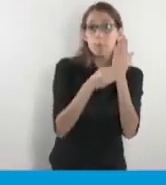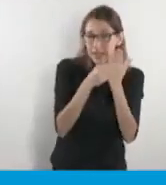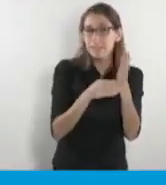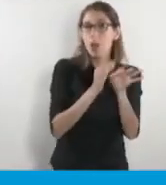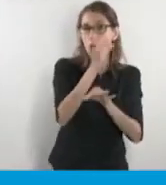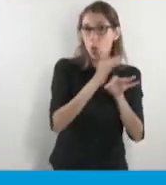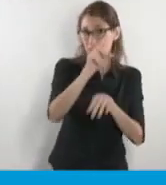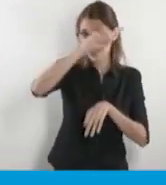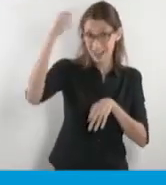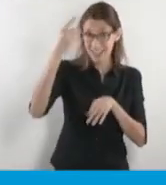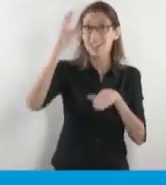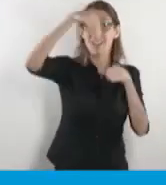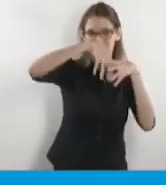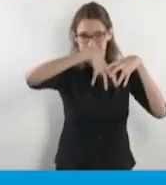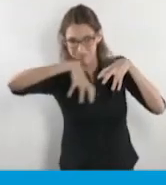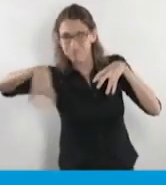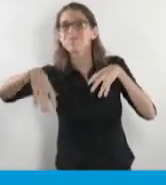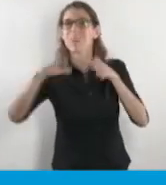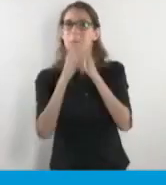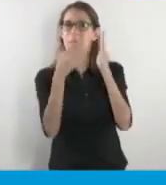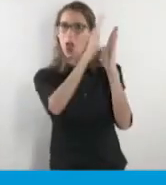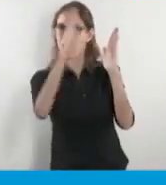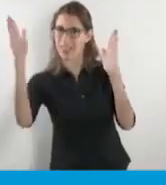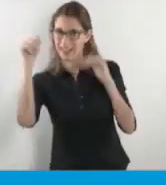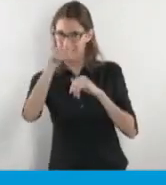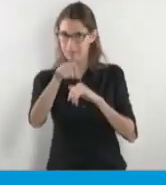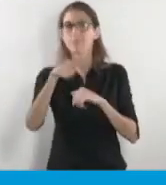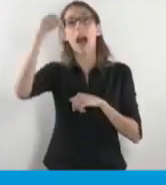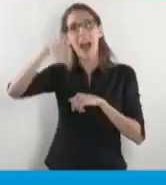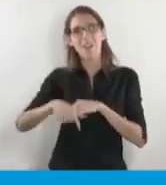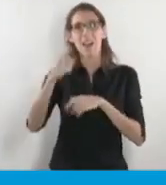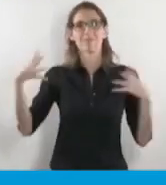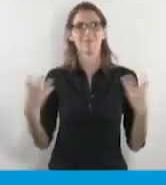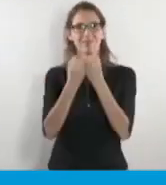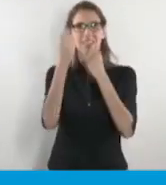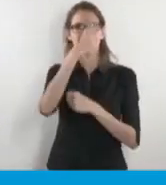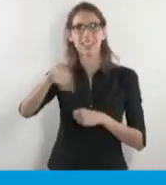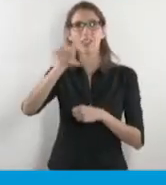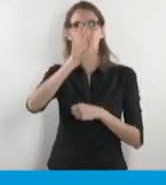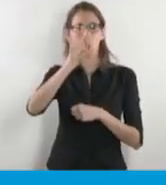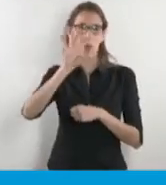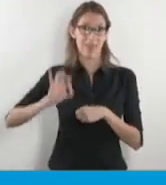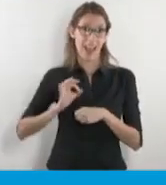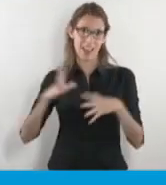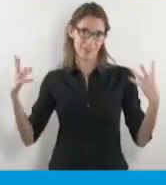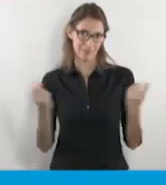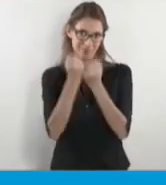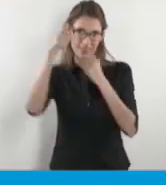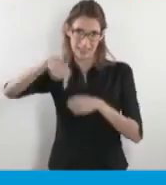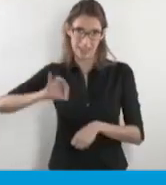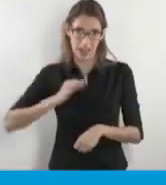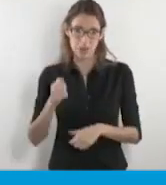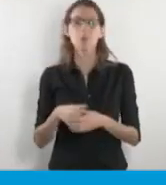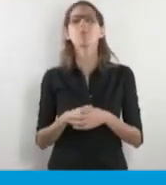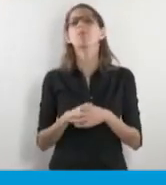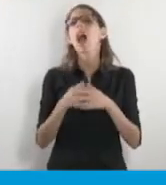este año la biblioteca está cumpliendo 150 años de su fundación y tiene varias particularidades que